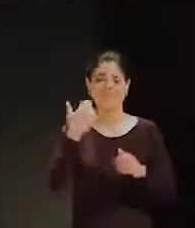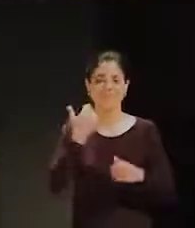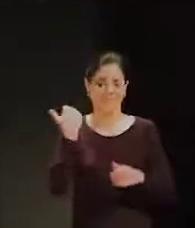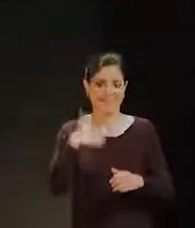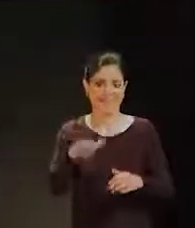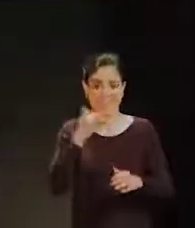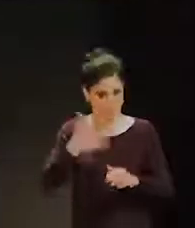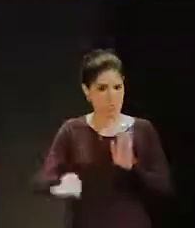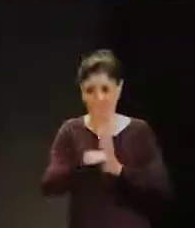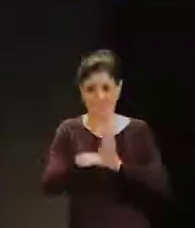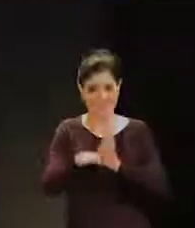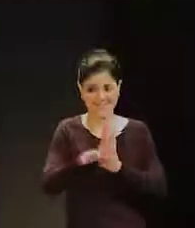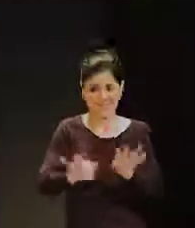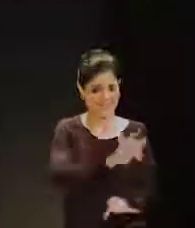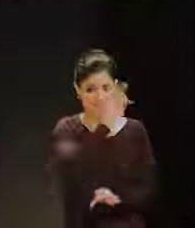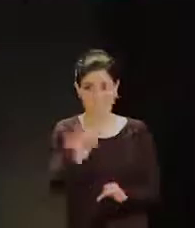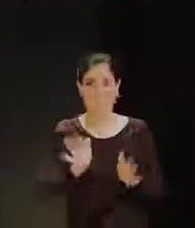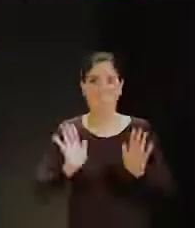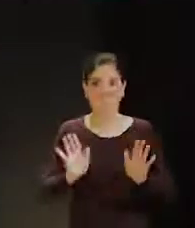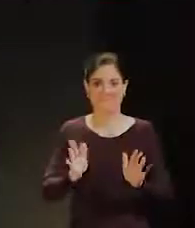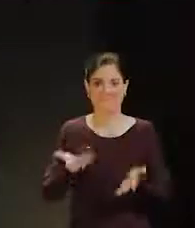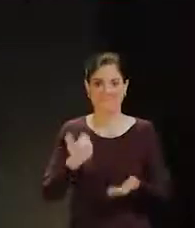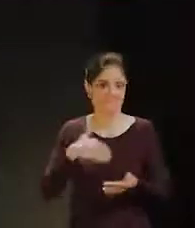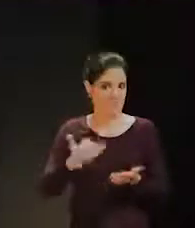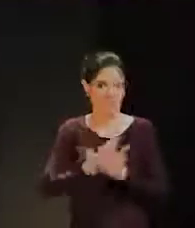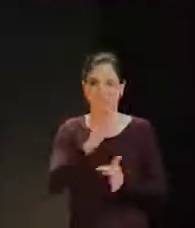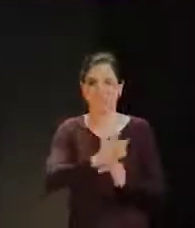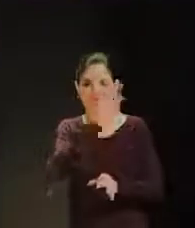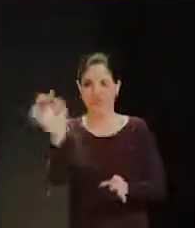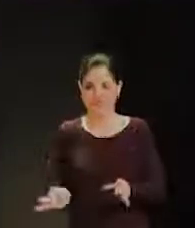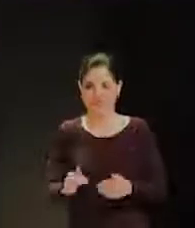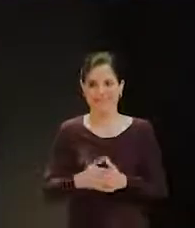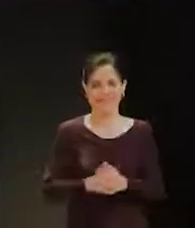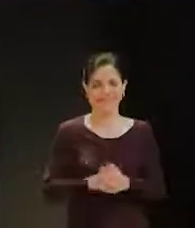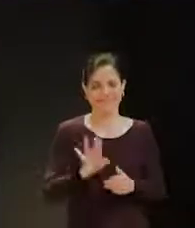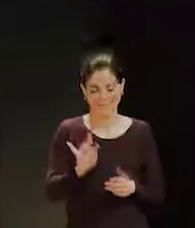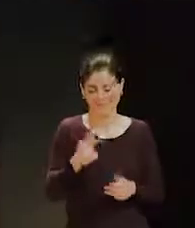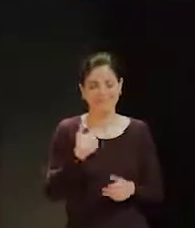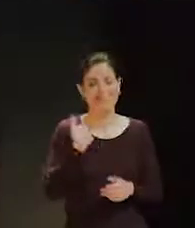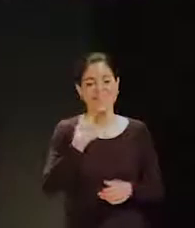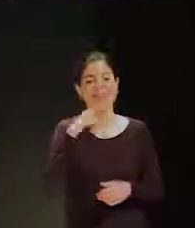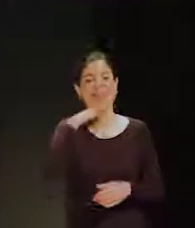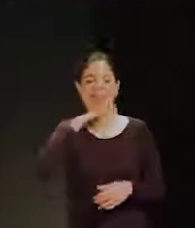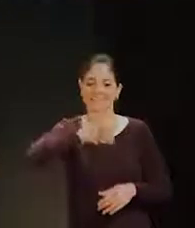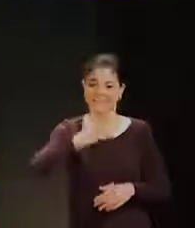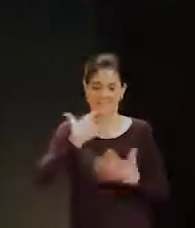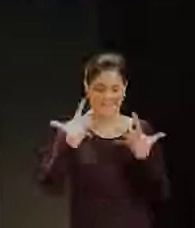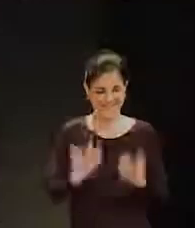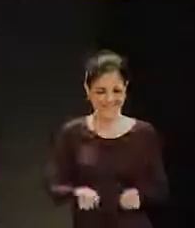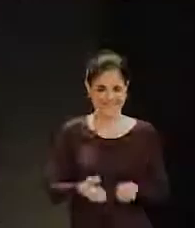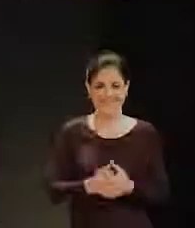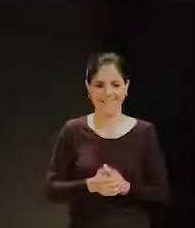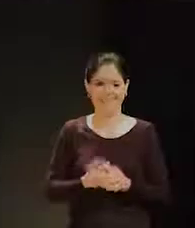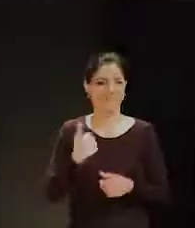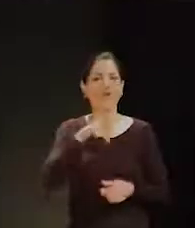Podemos continuar. Porque es que podemos continuar aquí toda la mañana. Ya, yo tengo la lengua seca. Oye, pero